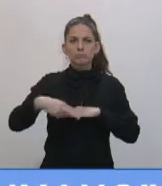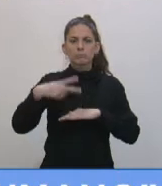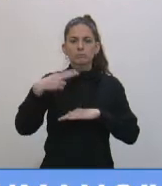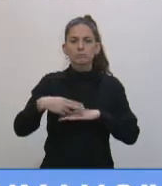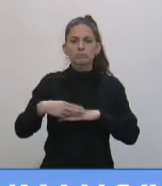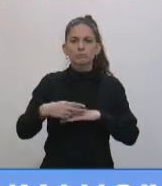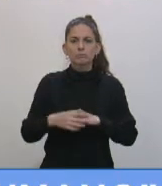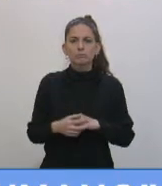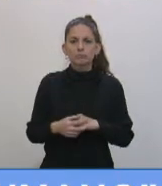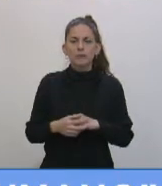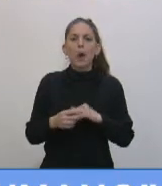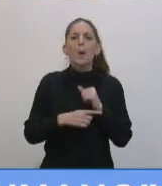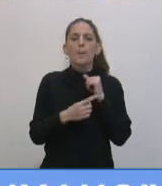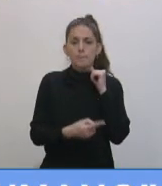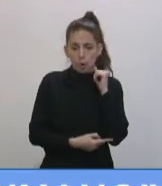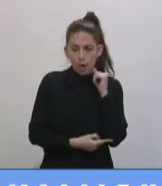instituida con sus poderes,